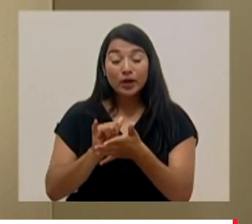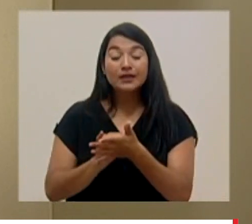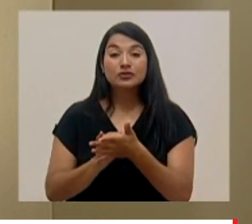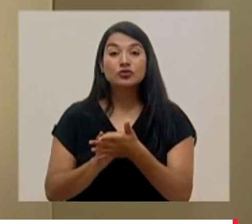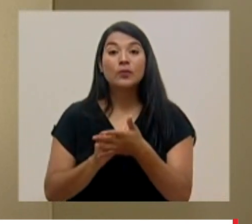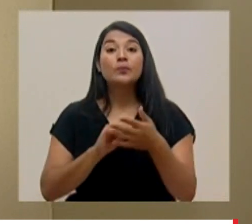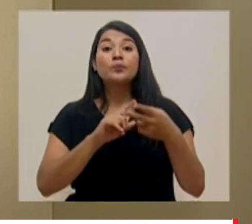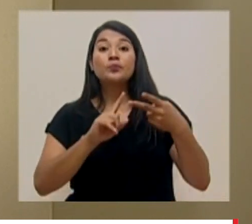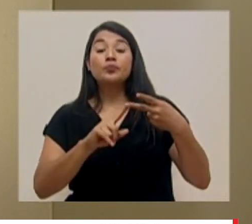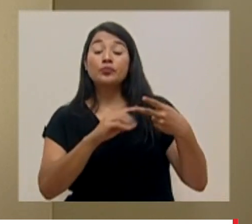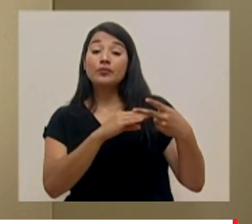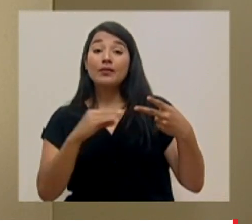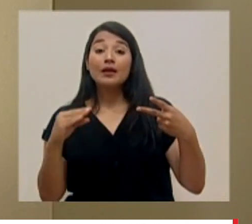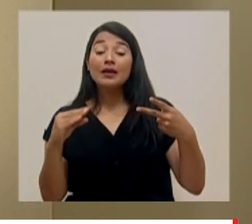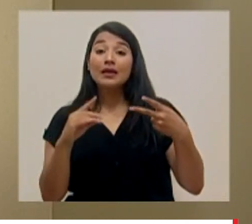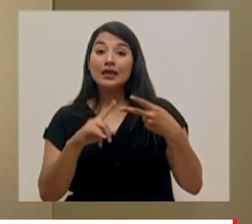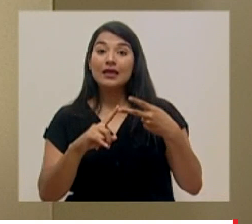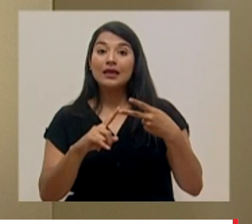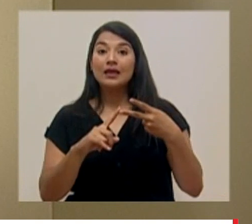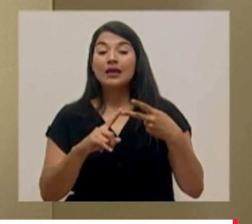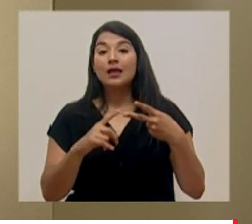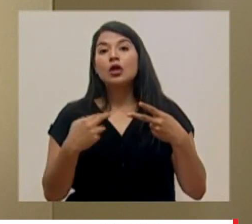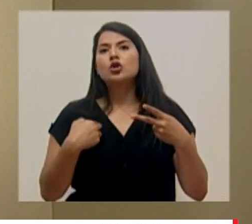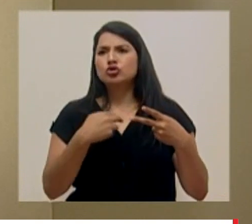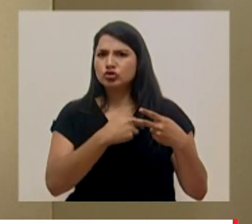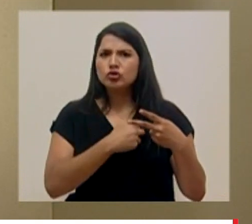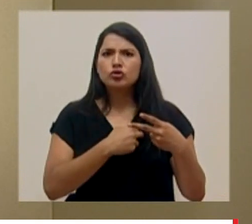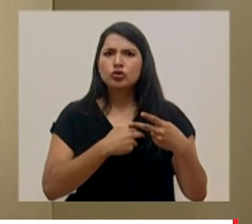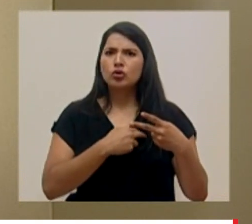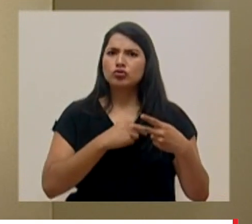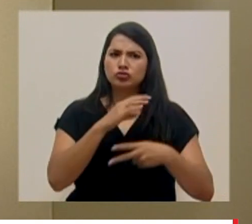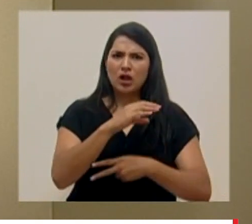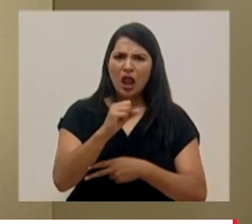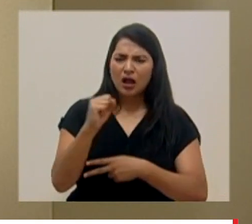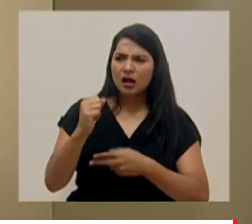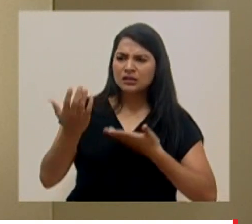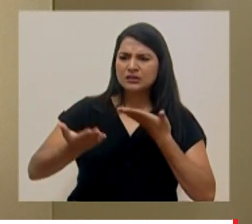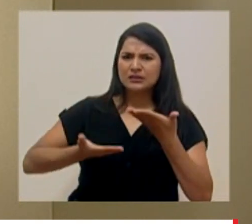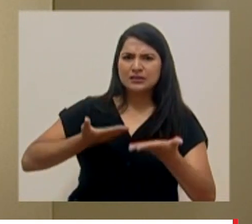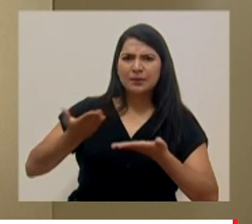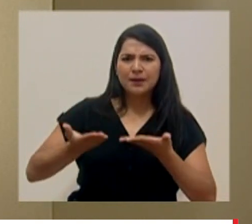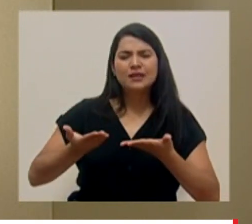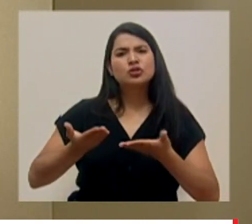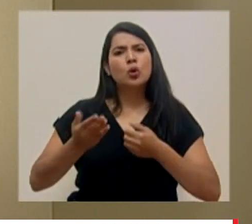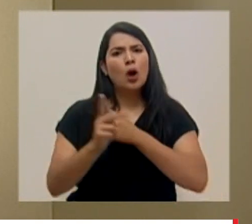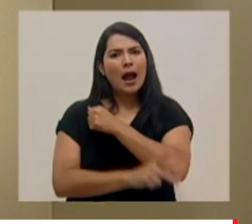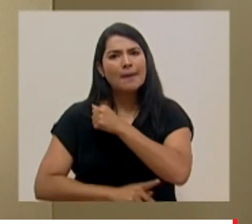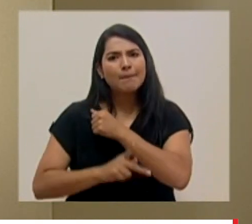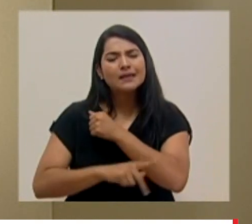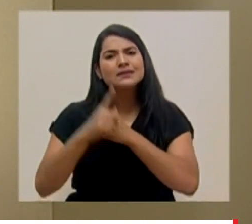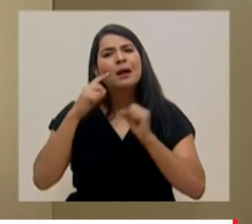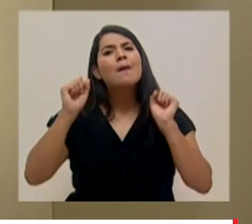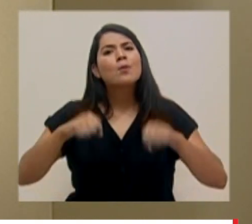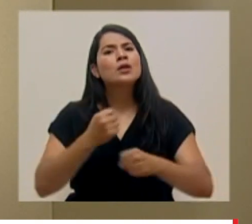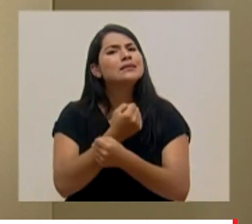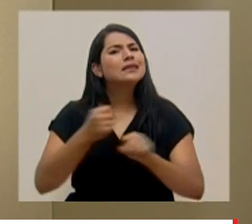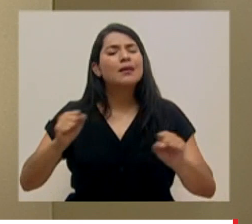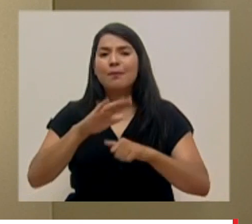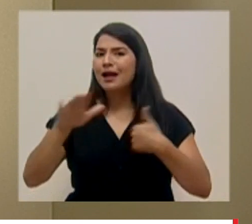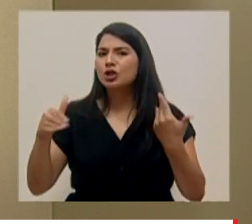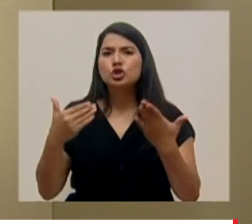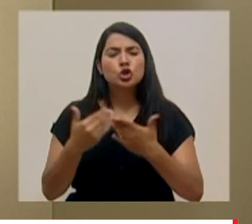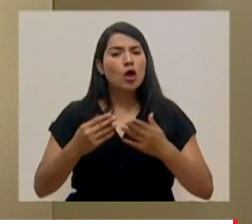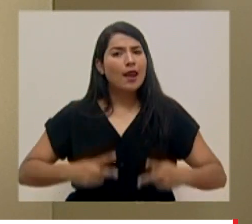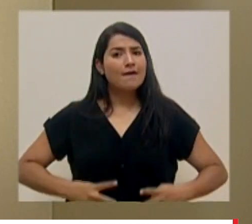bajo la premisa que tenemos y que hemos estado sirviendo al país de salvar todas las vidas que se puedan en medio de esta pandemia,